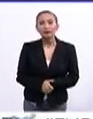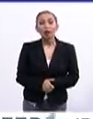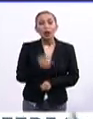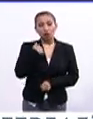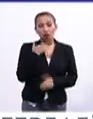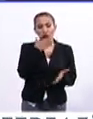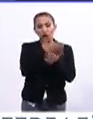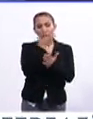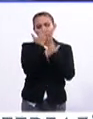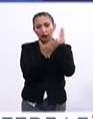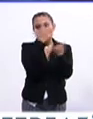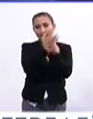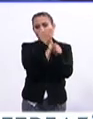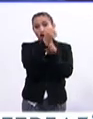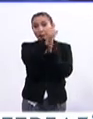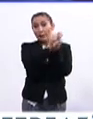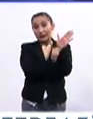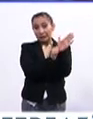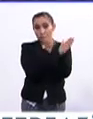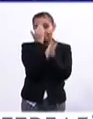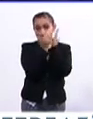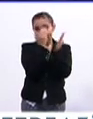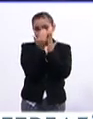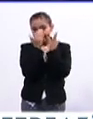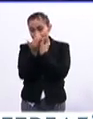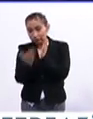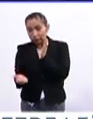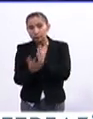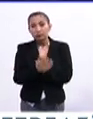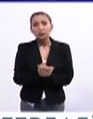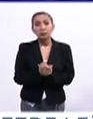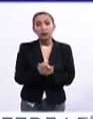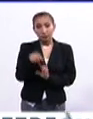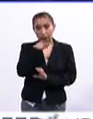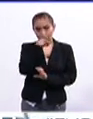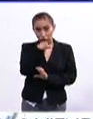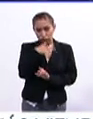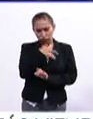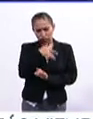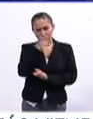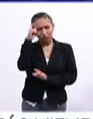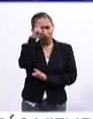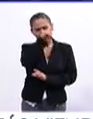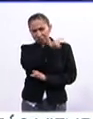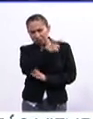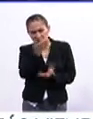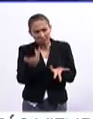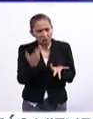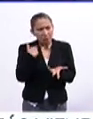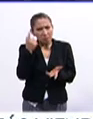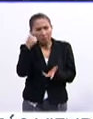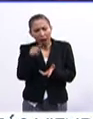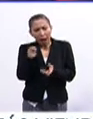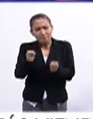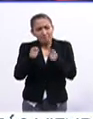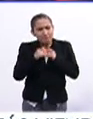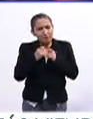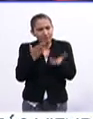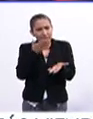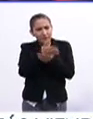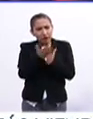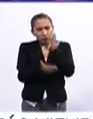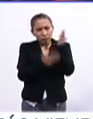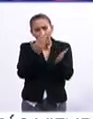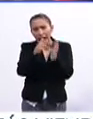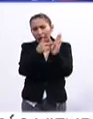Para estudiar el 5º semestre. ¿Y qué tan difícil fue tener el acceso a esta oportunidad?